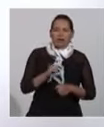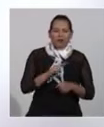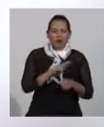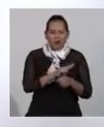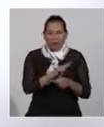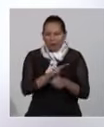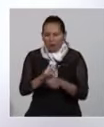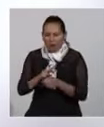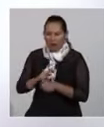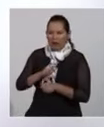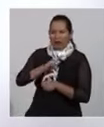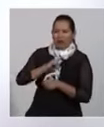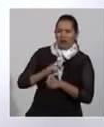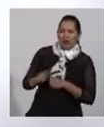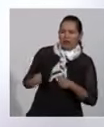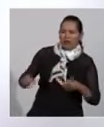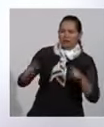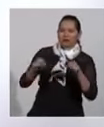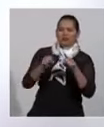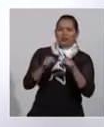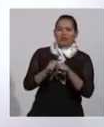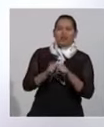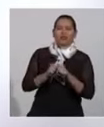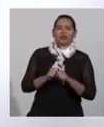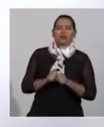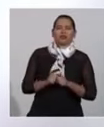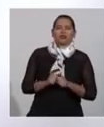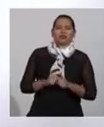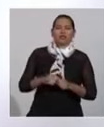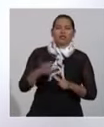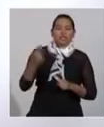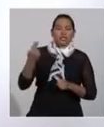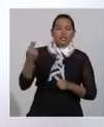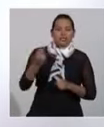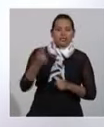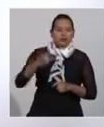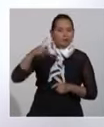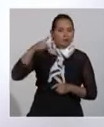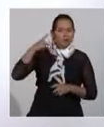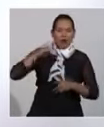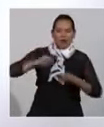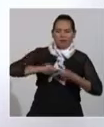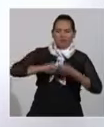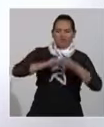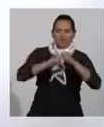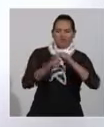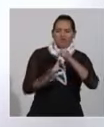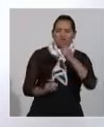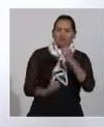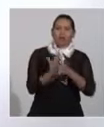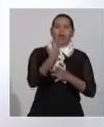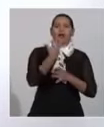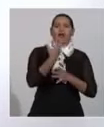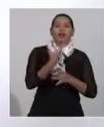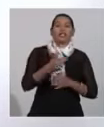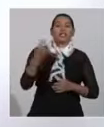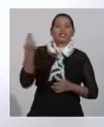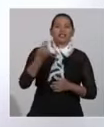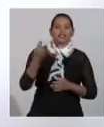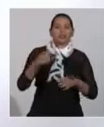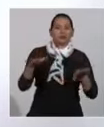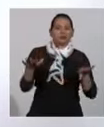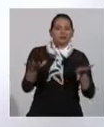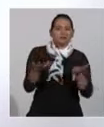el poder para enriquecerse. Hay que hacer que Puebla se transforme, hay que hacer que todos estemos mejor,